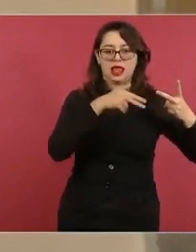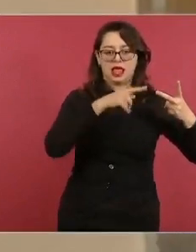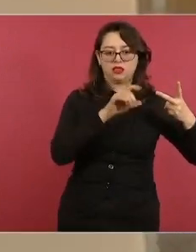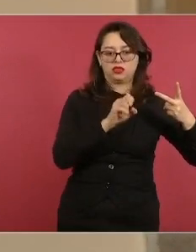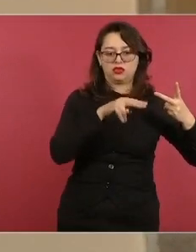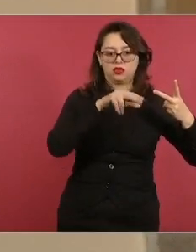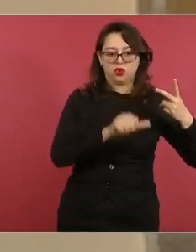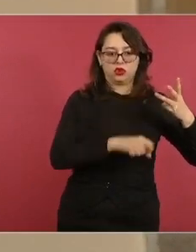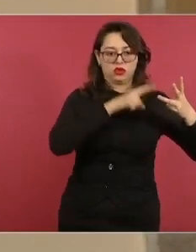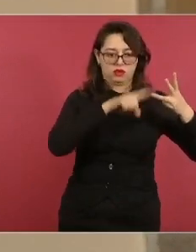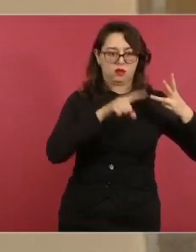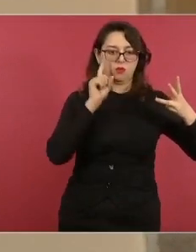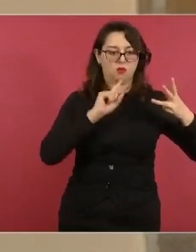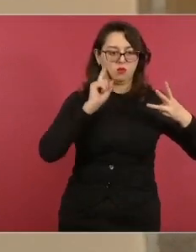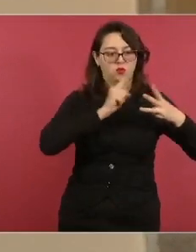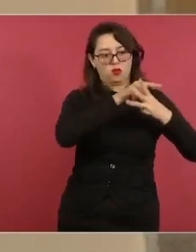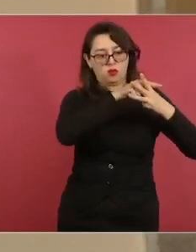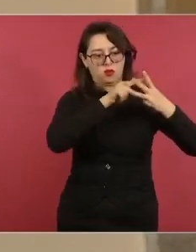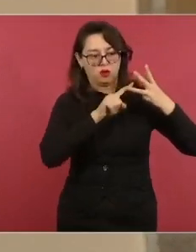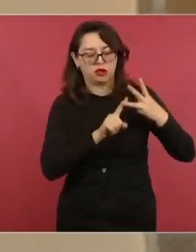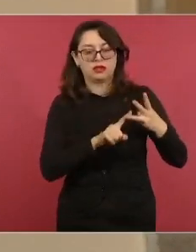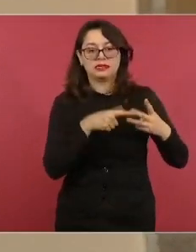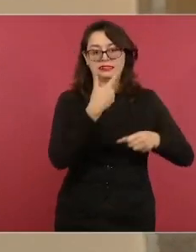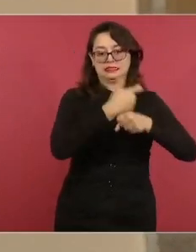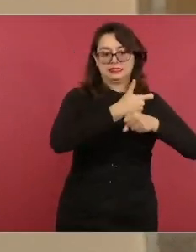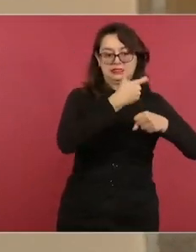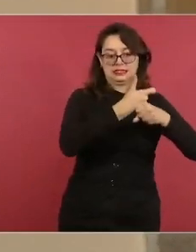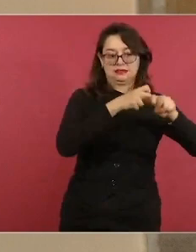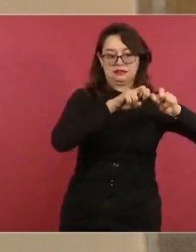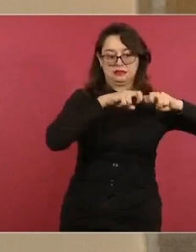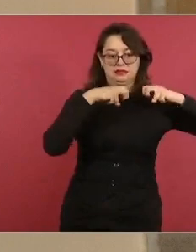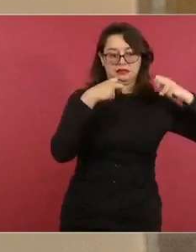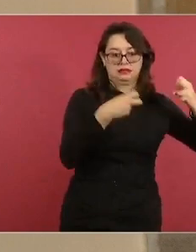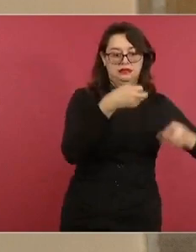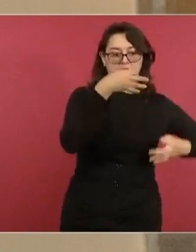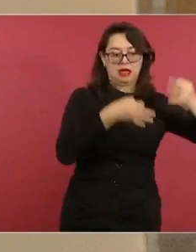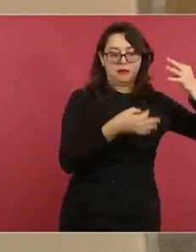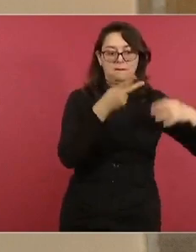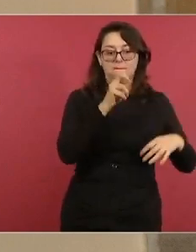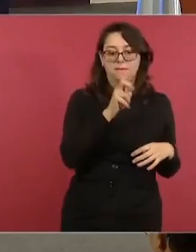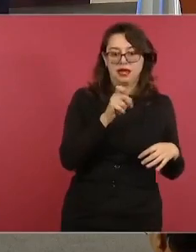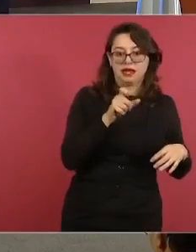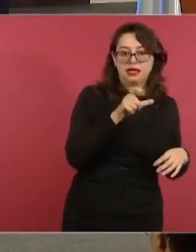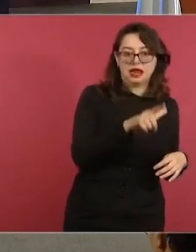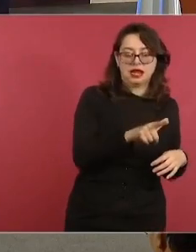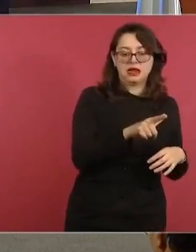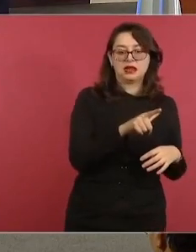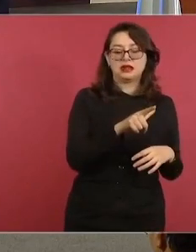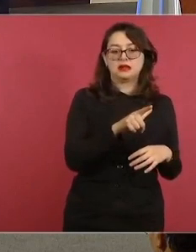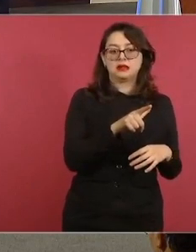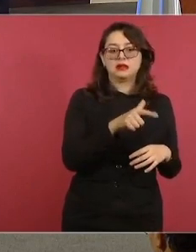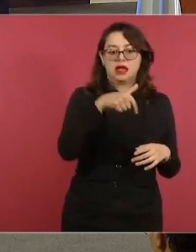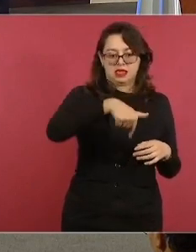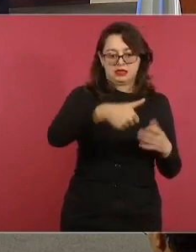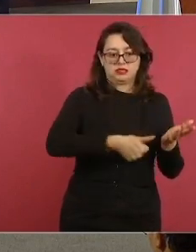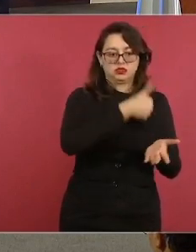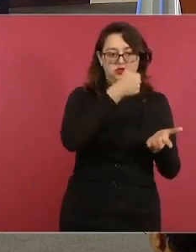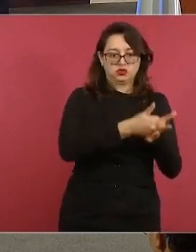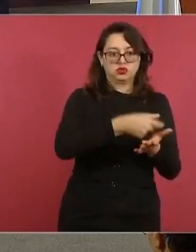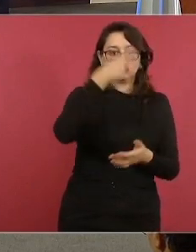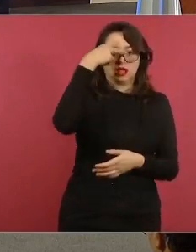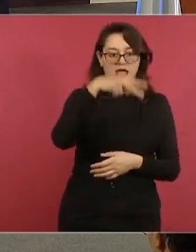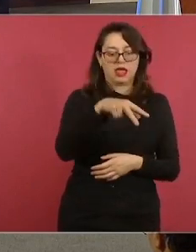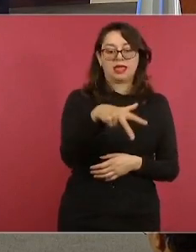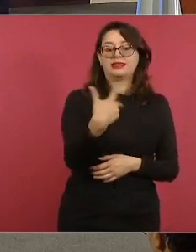villavicencio del Séptimo del Séptimo tribunal colegiado en materia penal del primer circuito y aquí en la Ciudad de México el